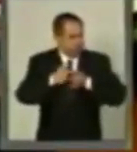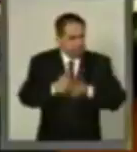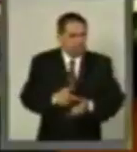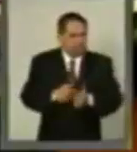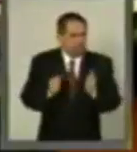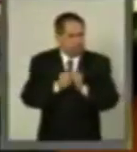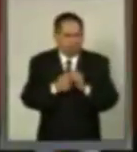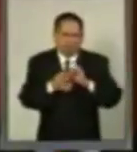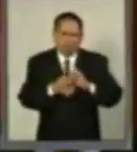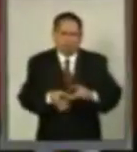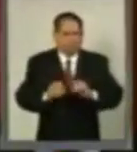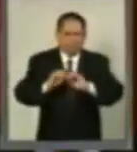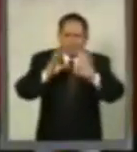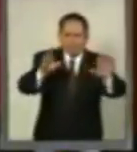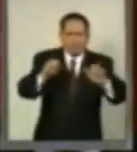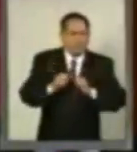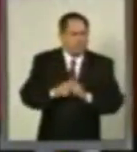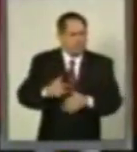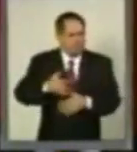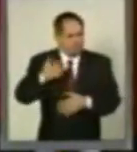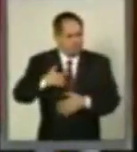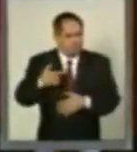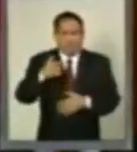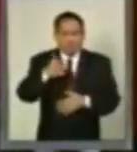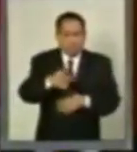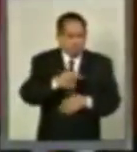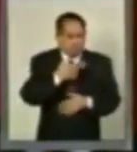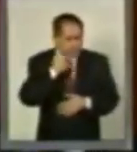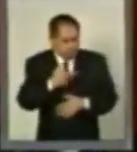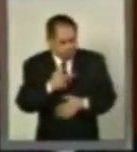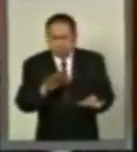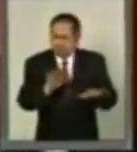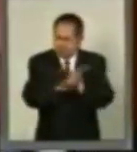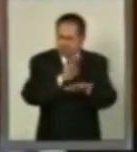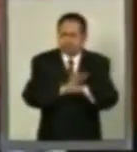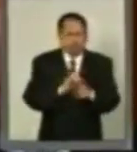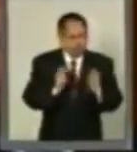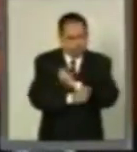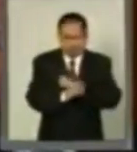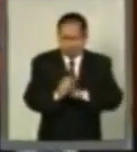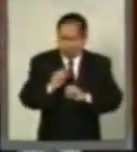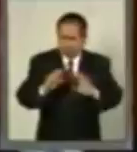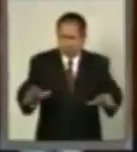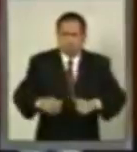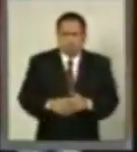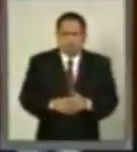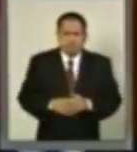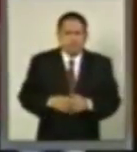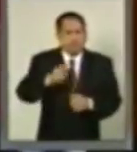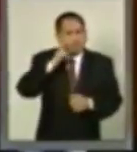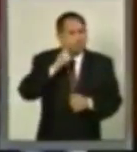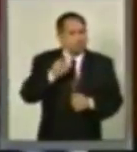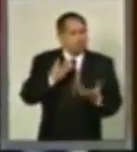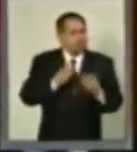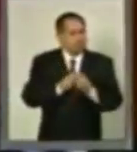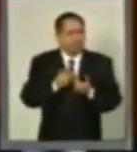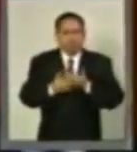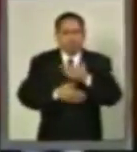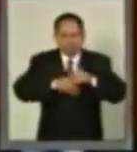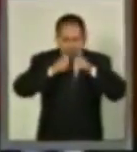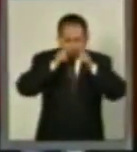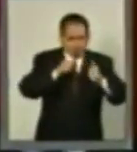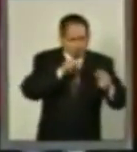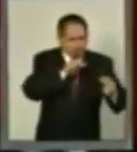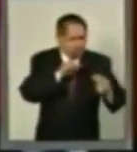construyendo. Y por supuesto con la sensibilidad de cambiar lo que no ha funcionado. Pero con ellos mismos hemos podido atender y